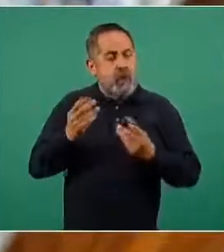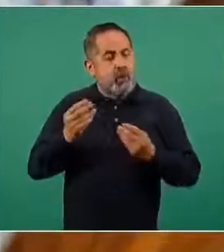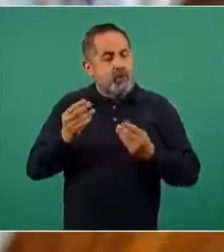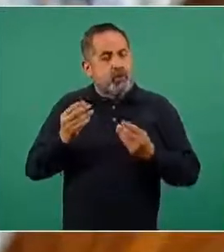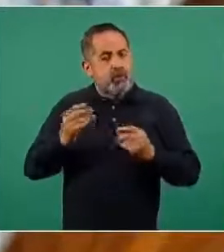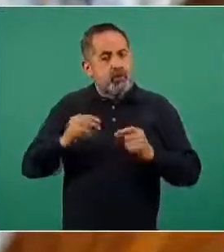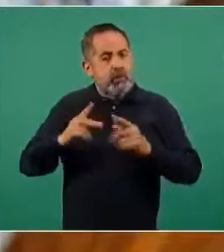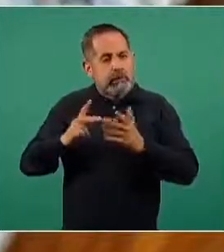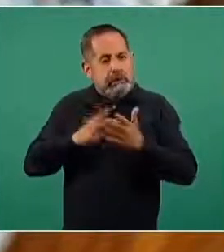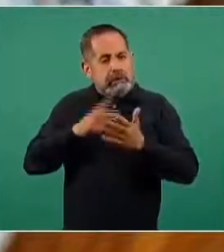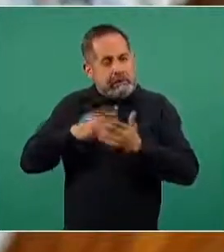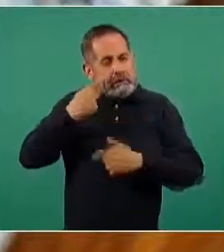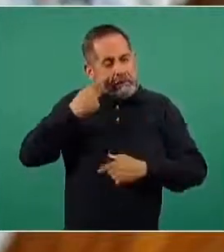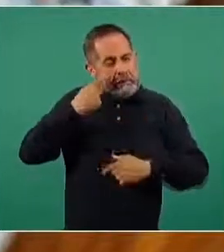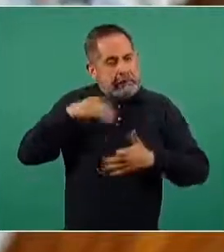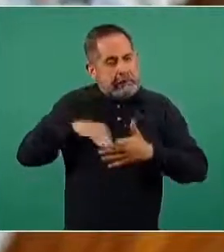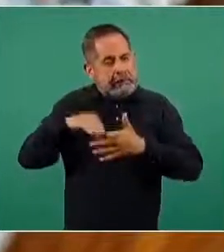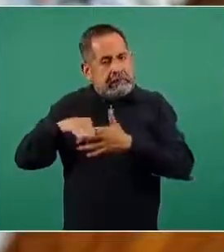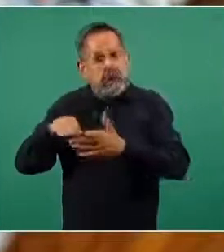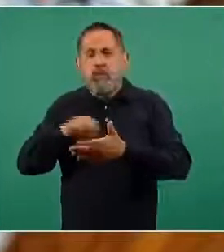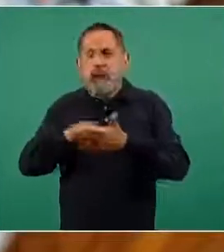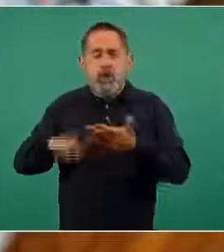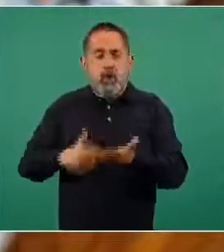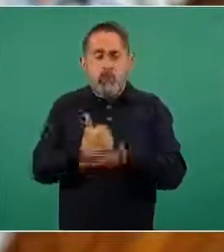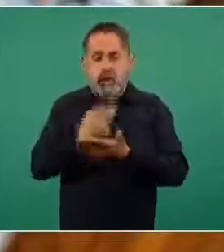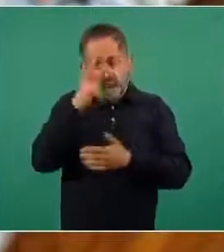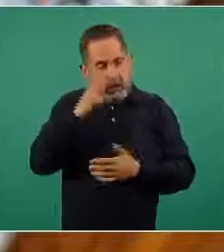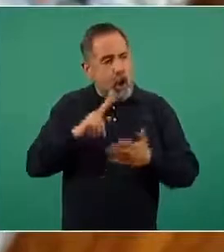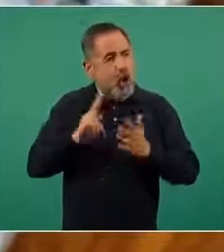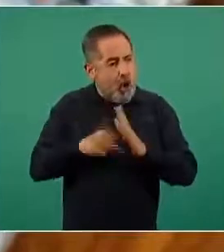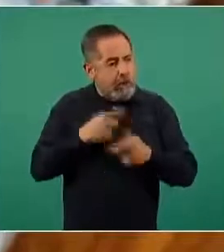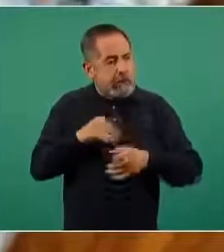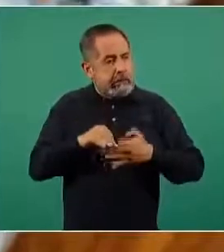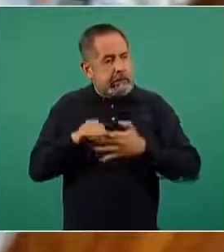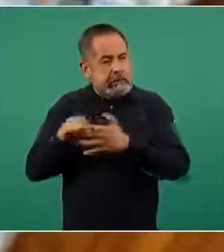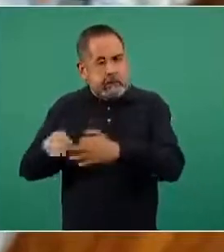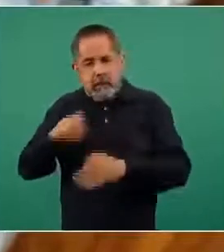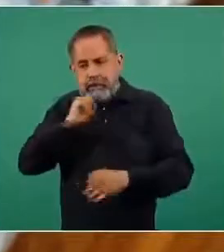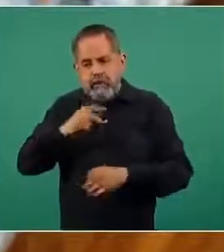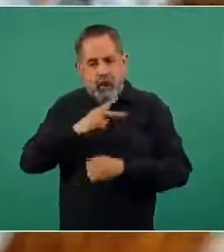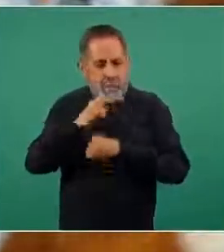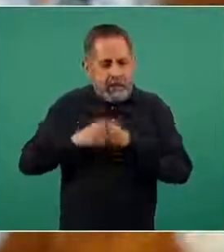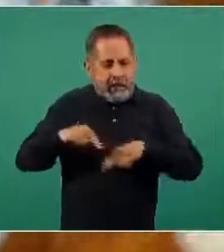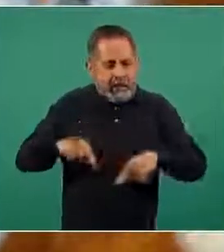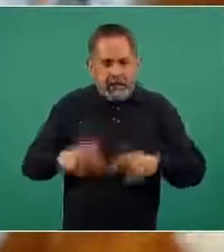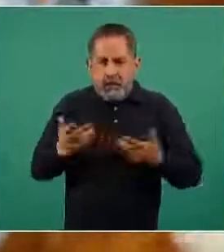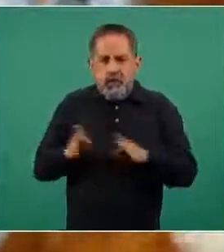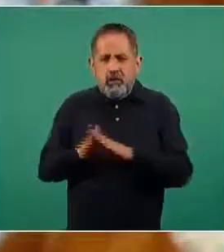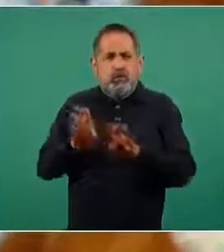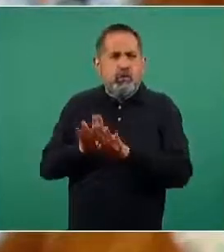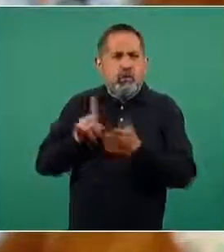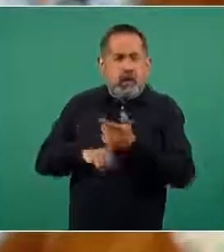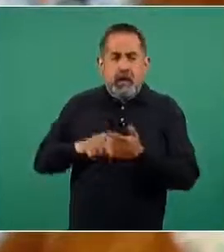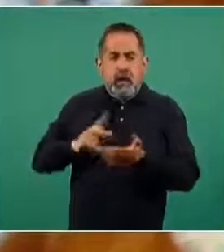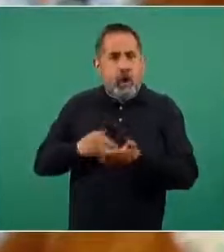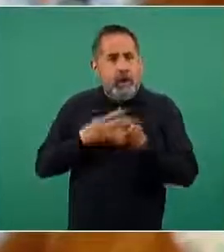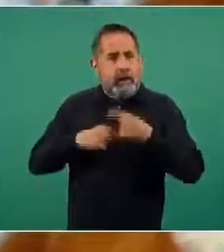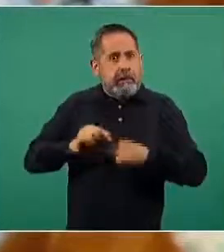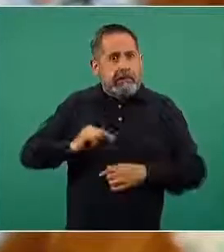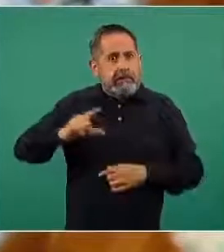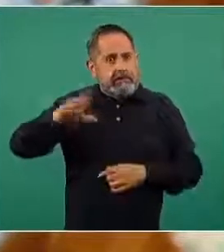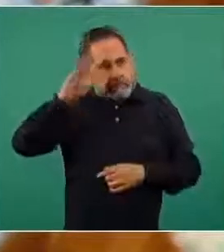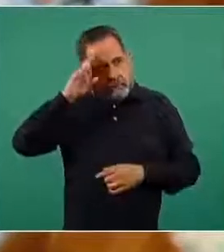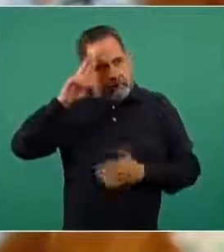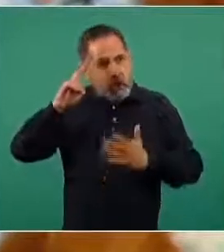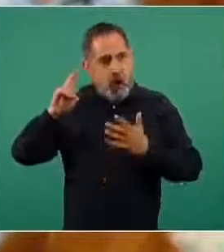en cuanto a incidencia, y ponía como ejemplo la Ciudad de México y el propio país. ¿Esto es así, doctor? ¿Hay una